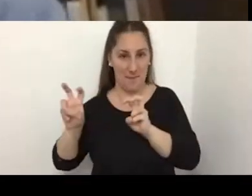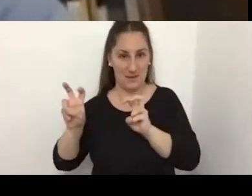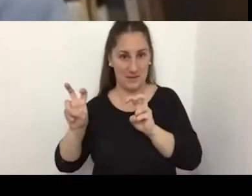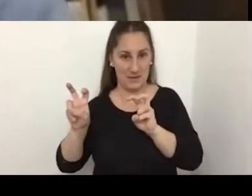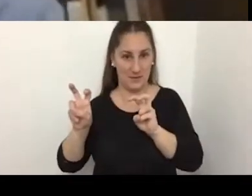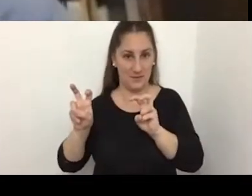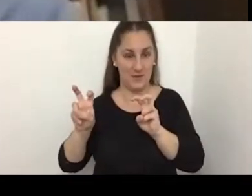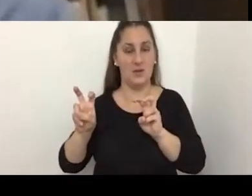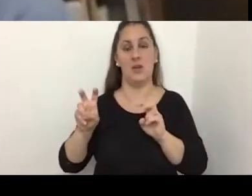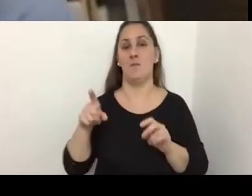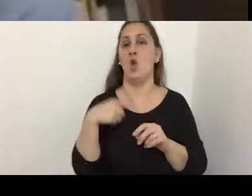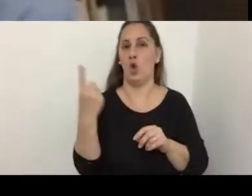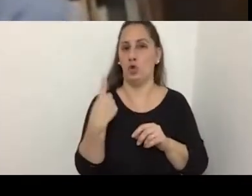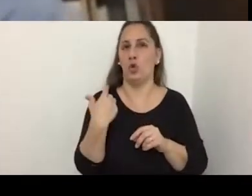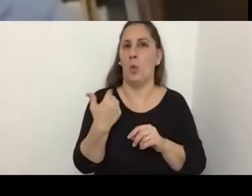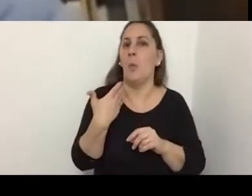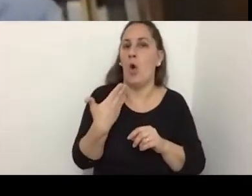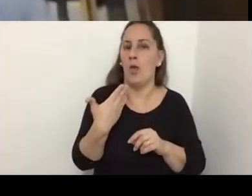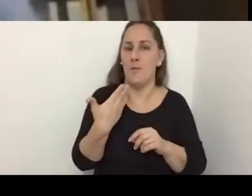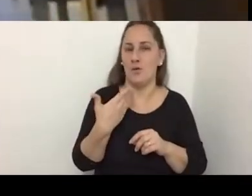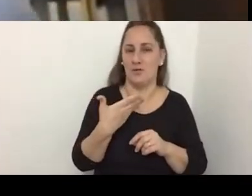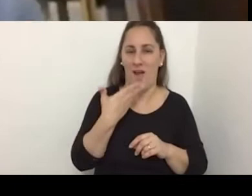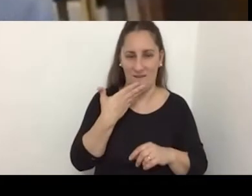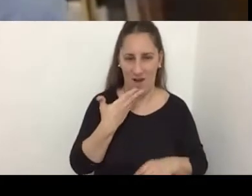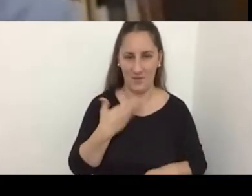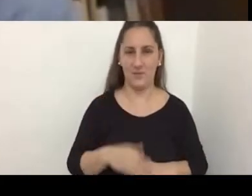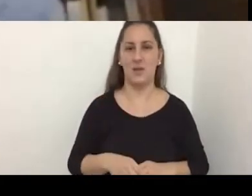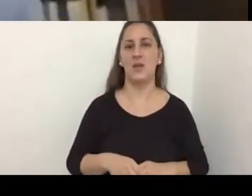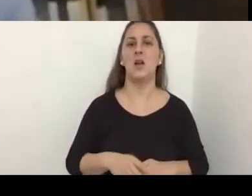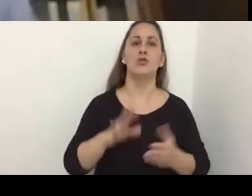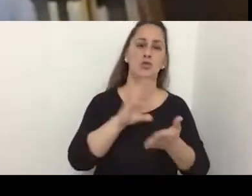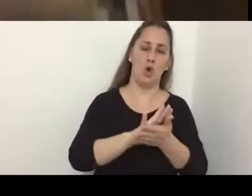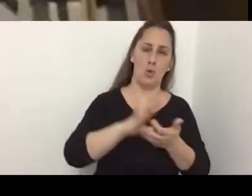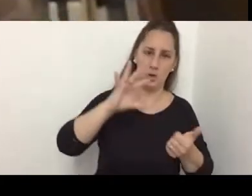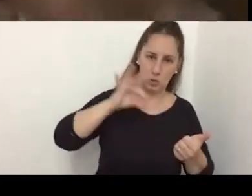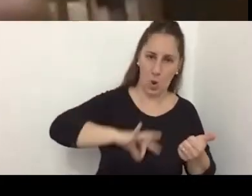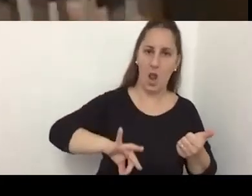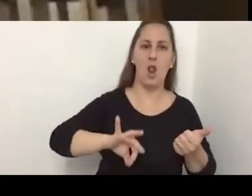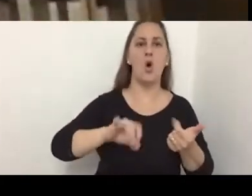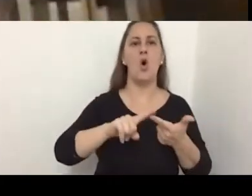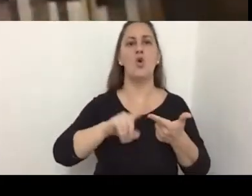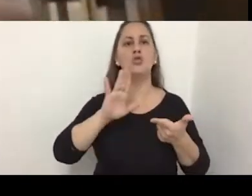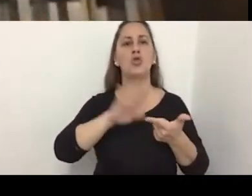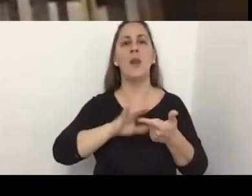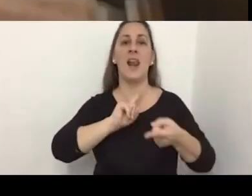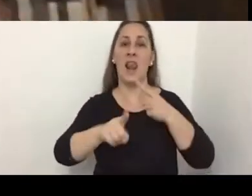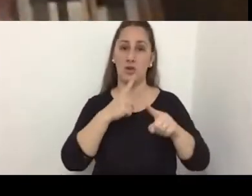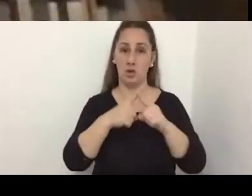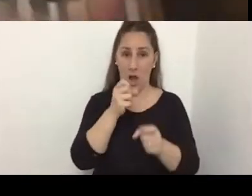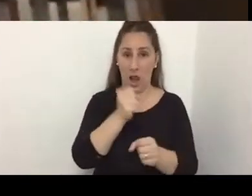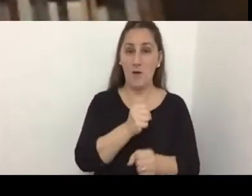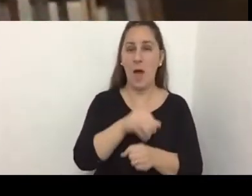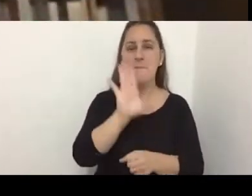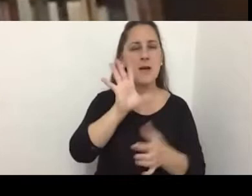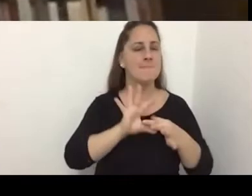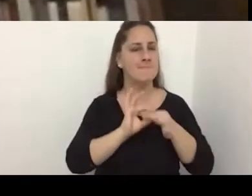a las que podemos referirnos. Cláusulas salariales, cláusulas de relaciones laborales que están más vinculadas con